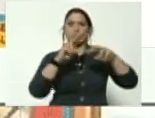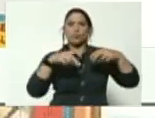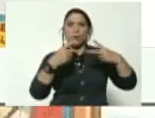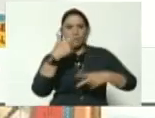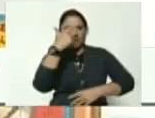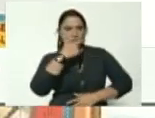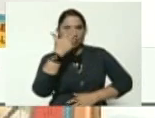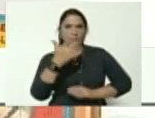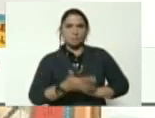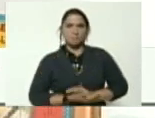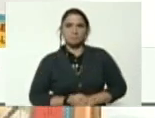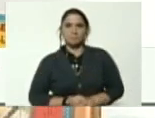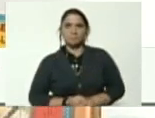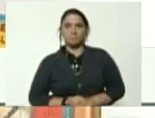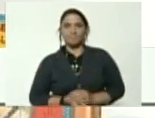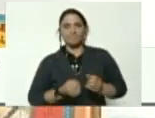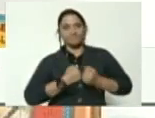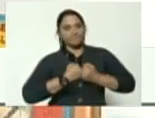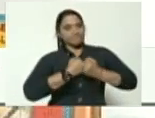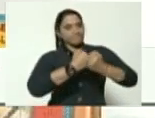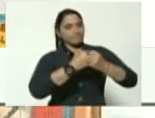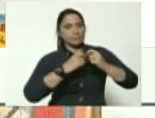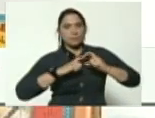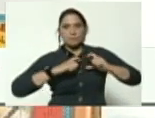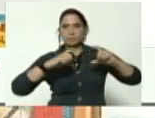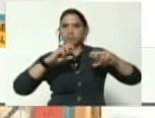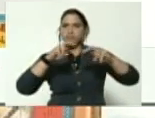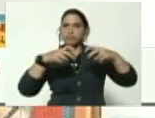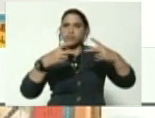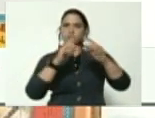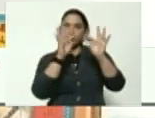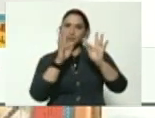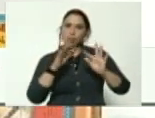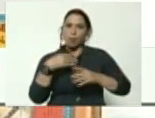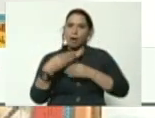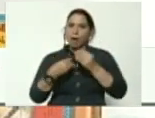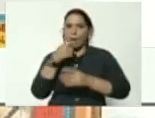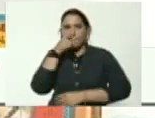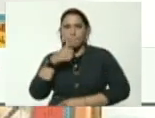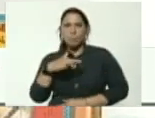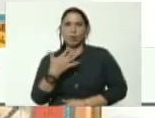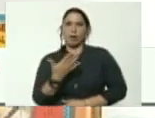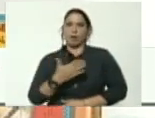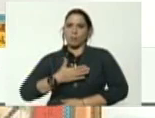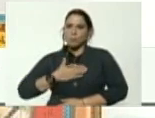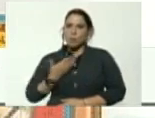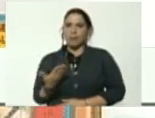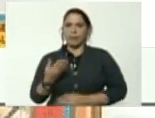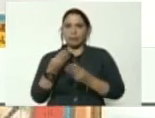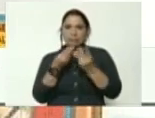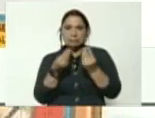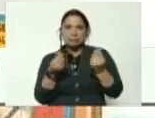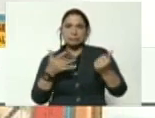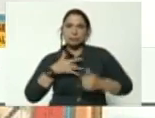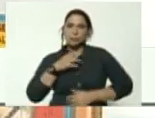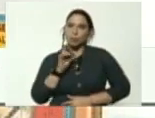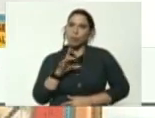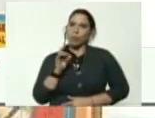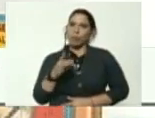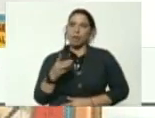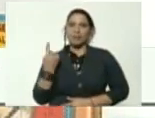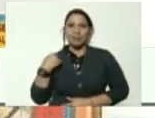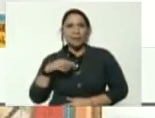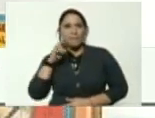realidad que lo enamora de una nueva manera, que hace que él pueda sanar de cierta forma el dolor de tener que